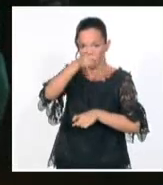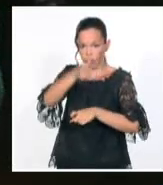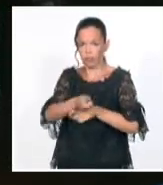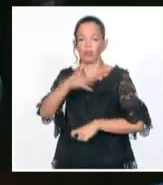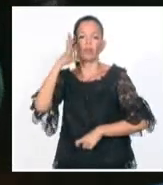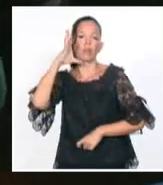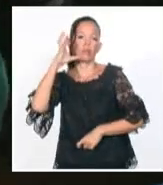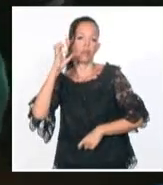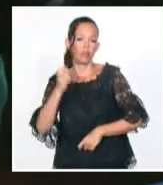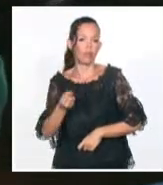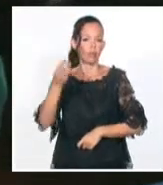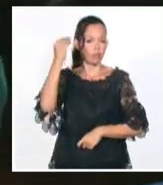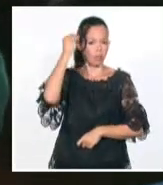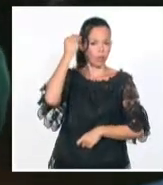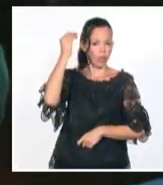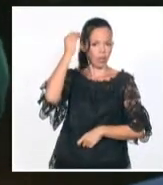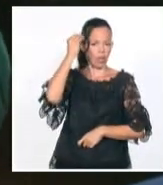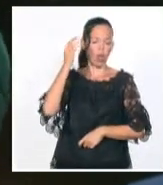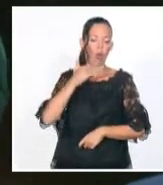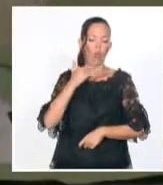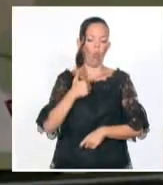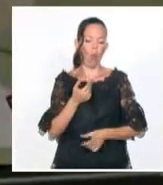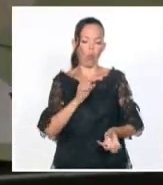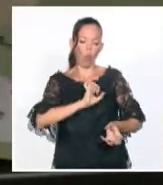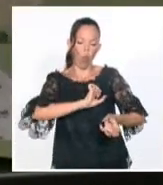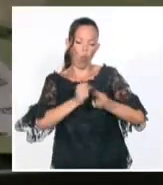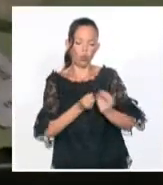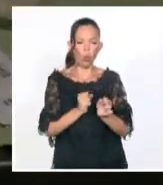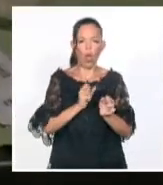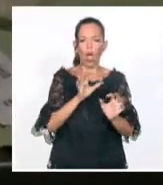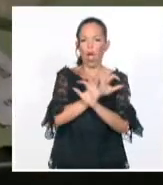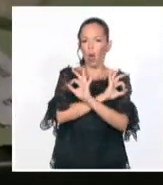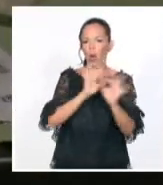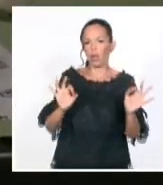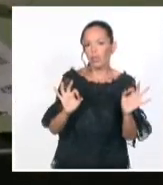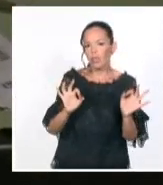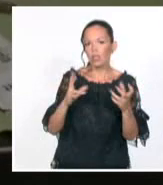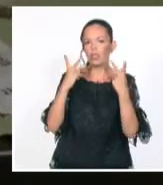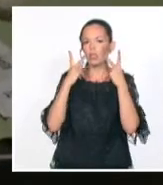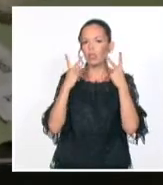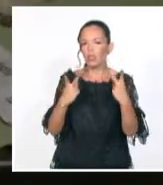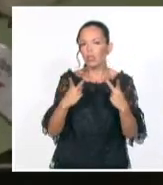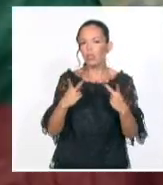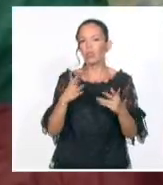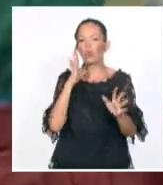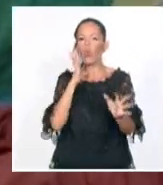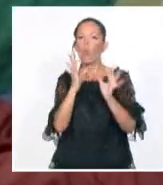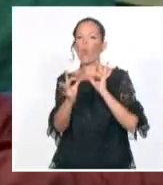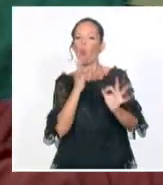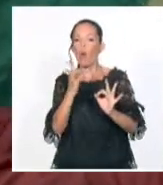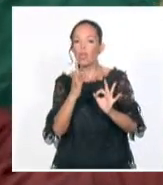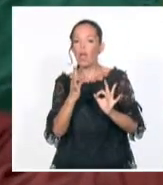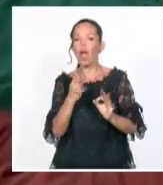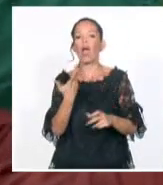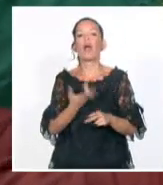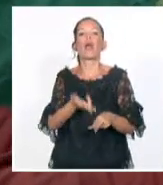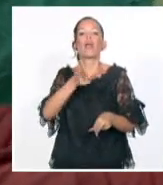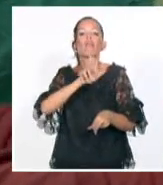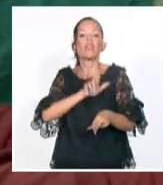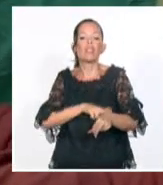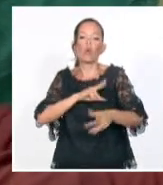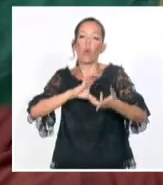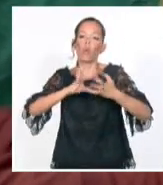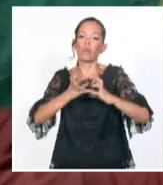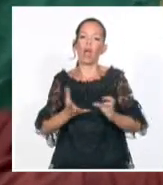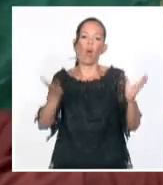deben llevar las personas con diabetes para tener el control de la enfermedad, el disfrute de la vida y evitar sus complicaciones es el objetivo